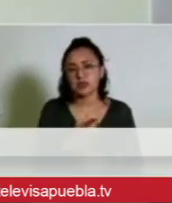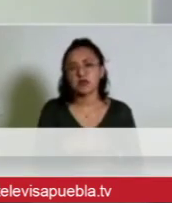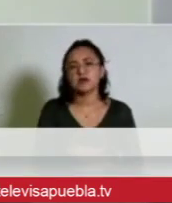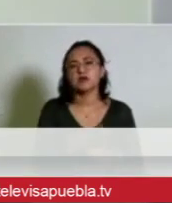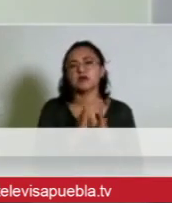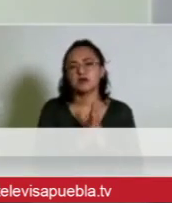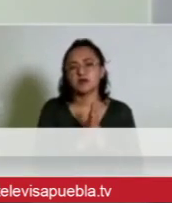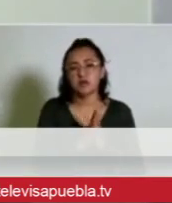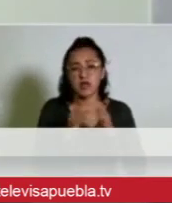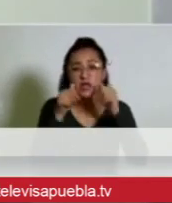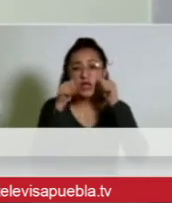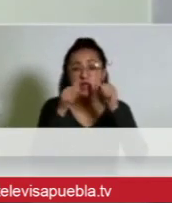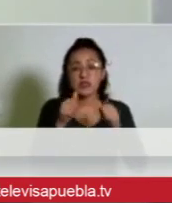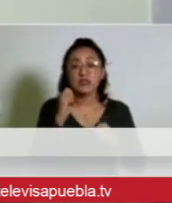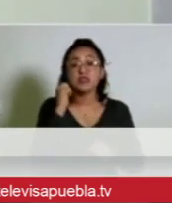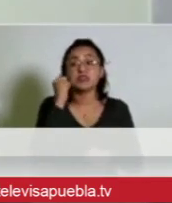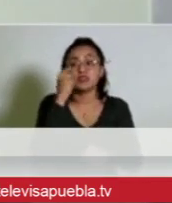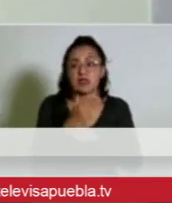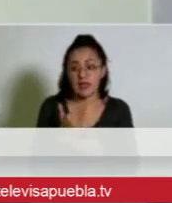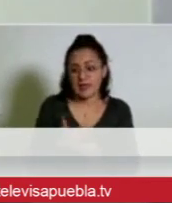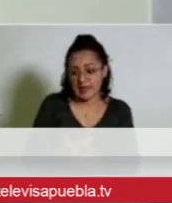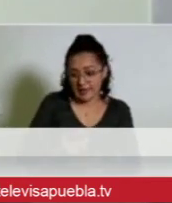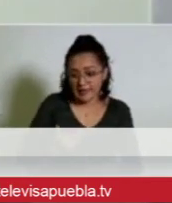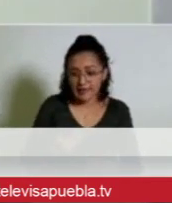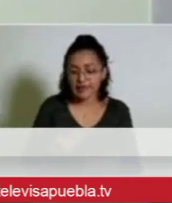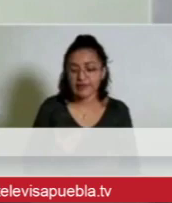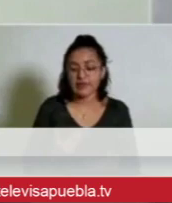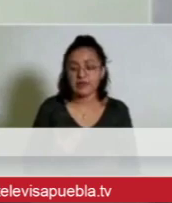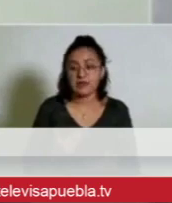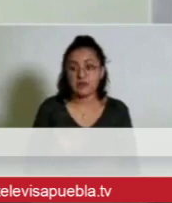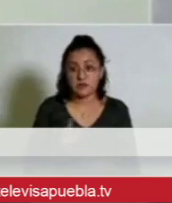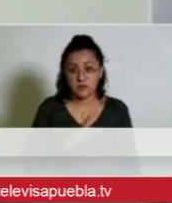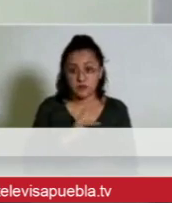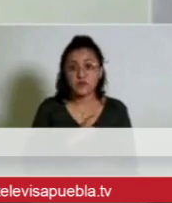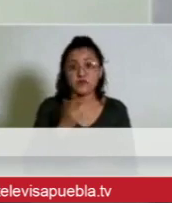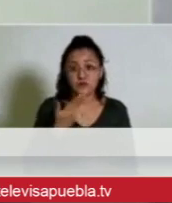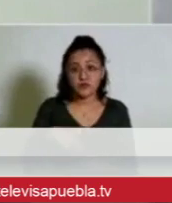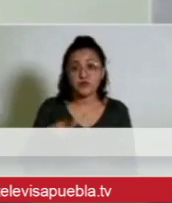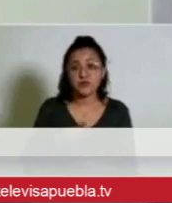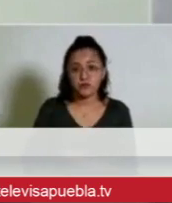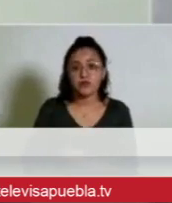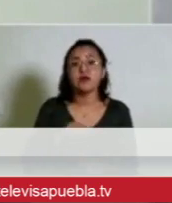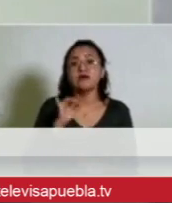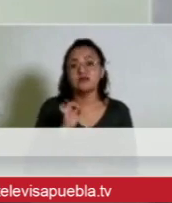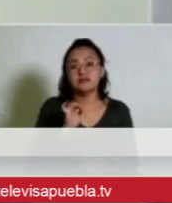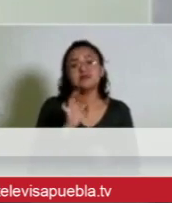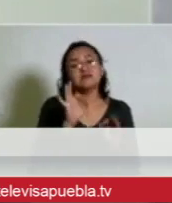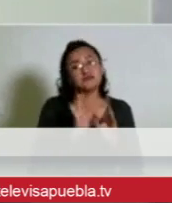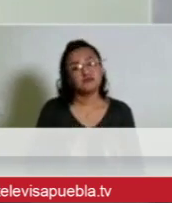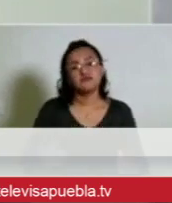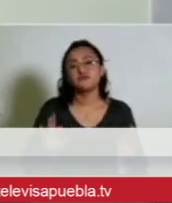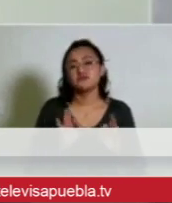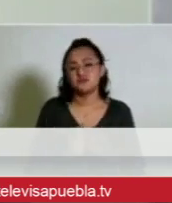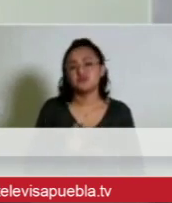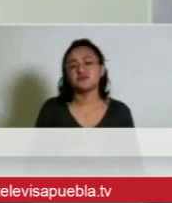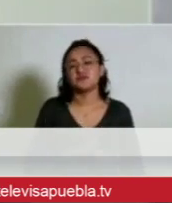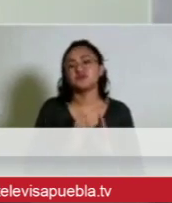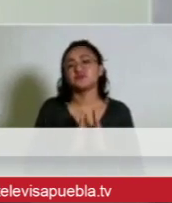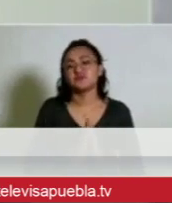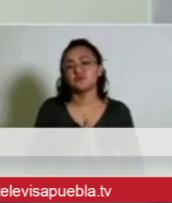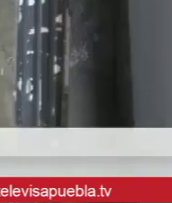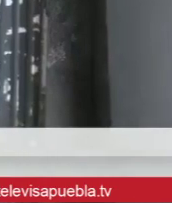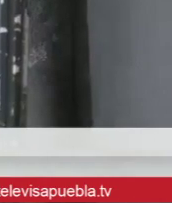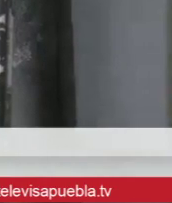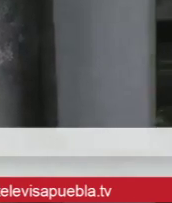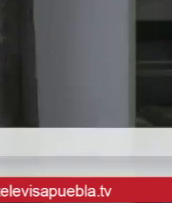más que la atención temprana en nuestros hospitales si es un factor pronóstico el